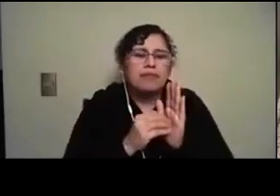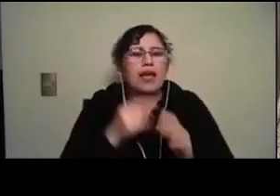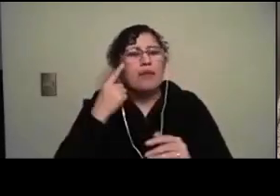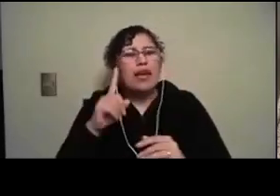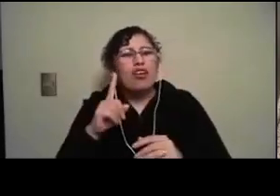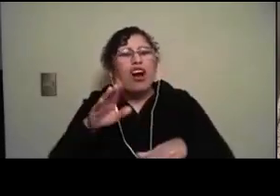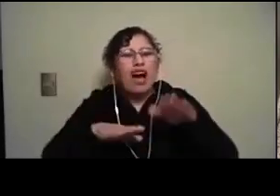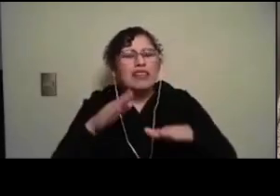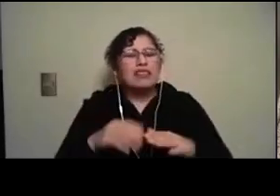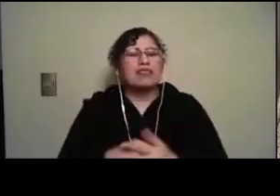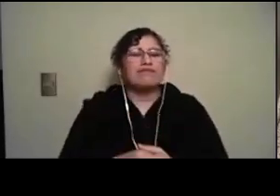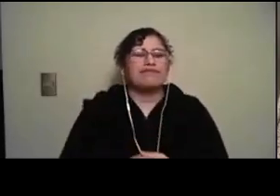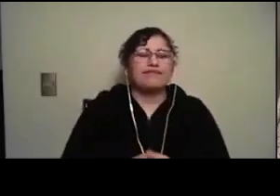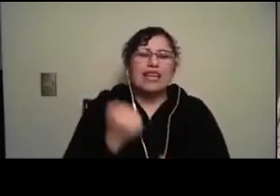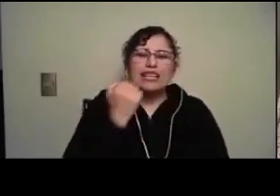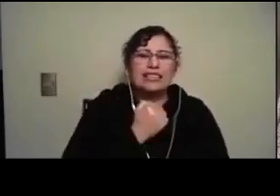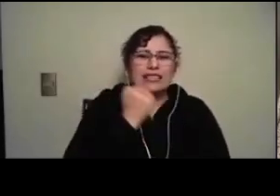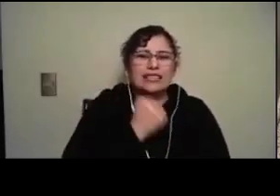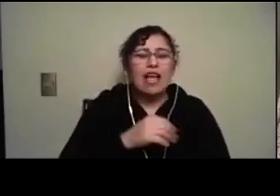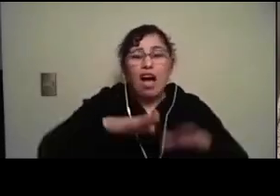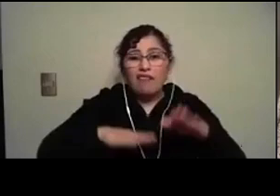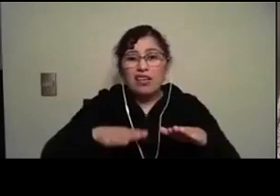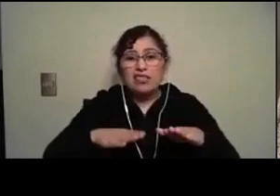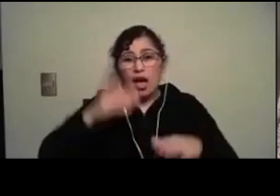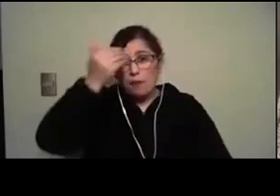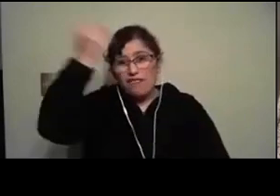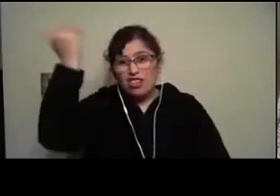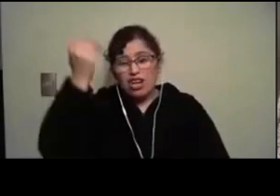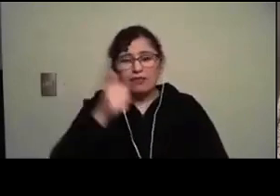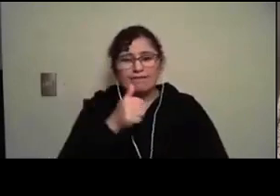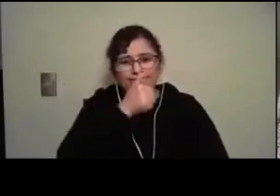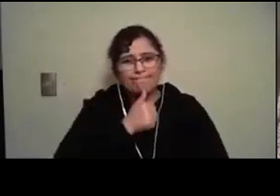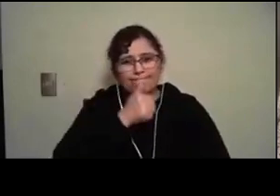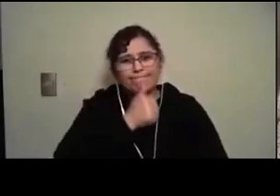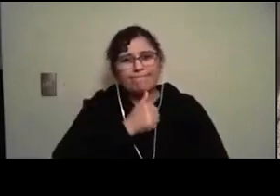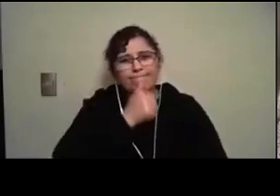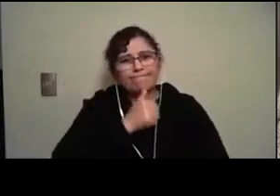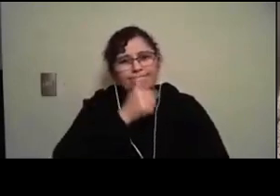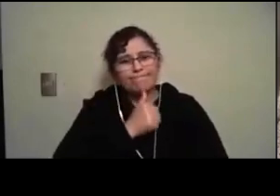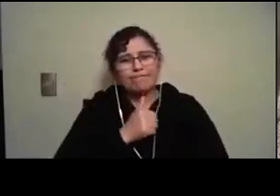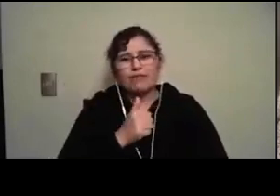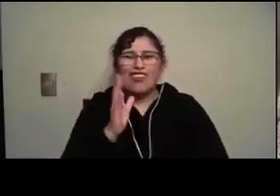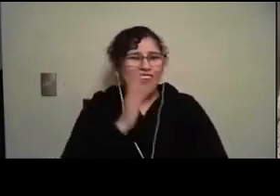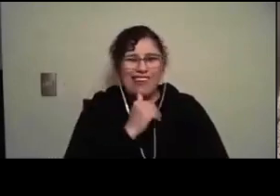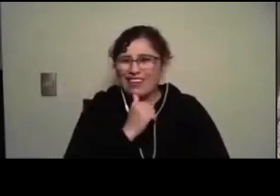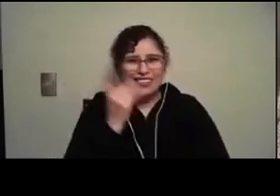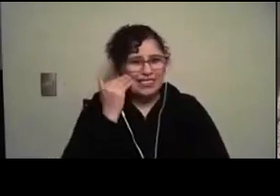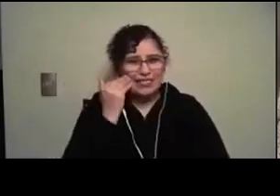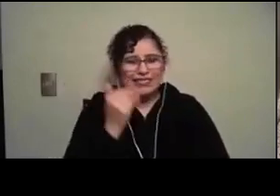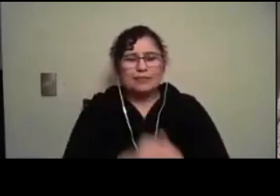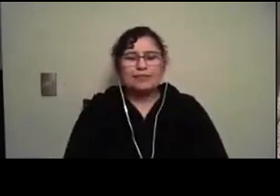yo creo que bastante, es la paciencia con estas personas, porque es difícil igual